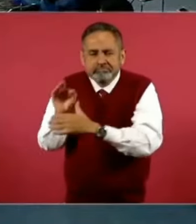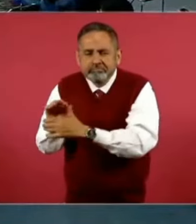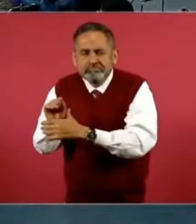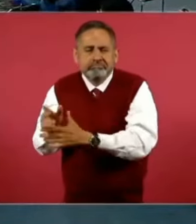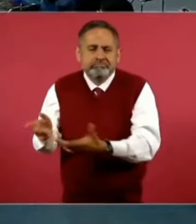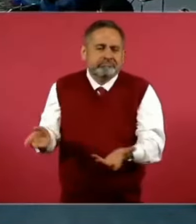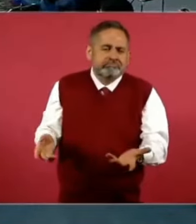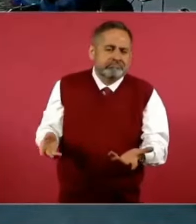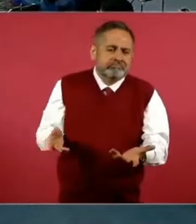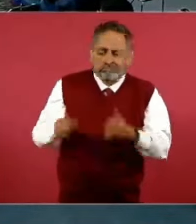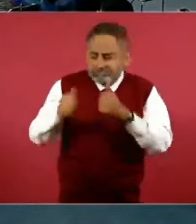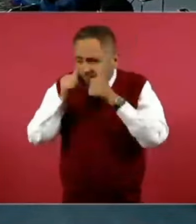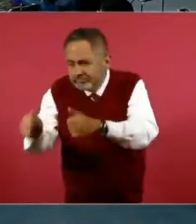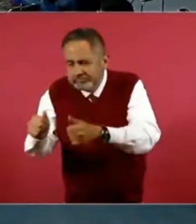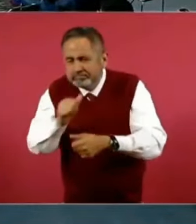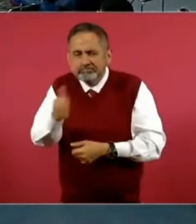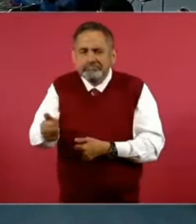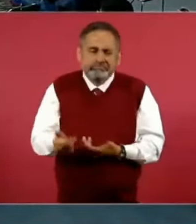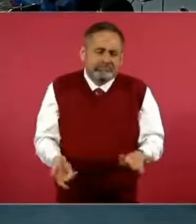a una gente del pueblo. No,